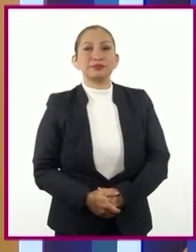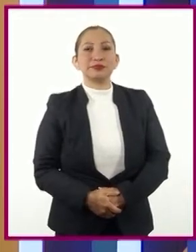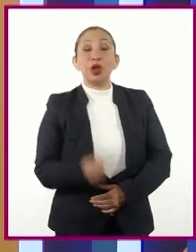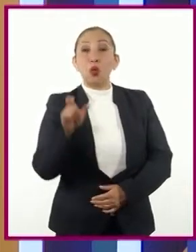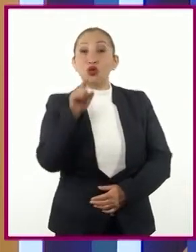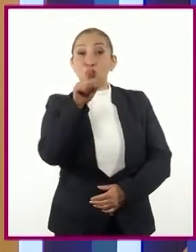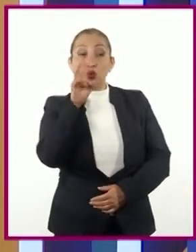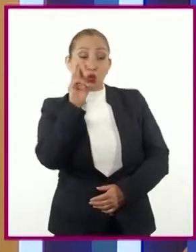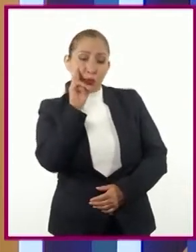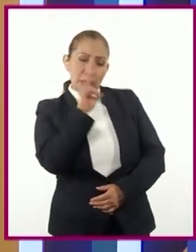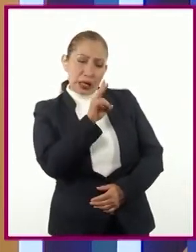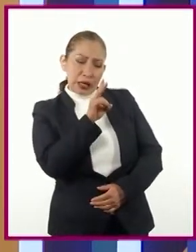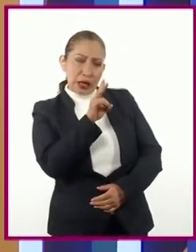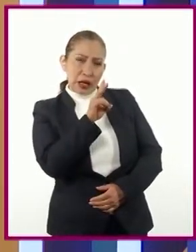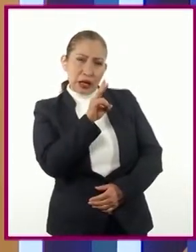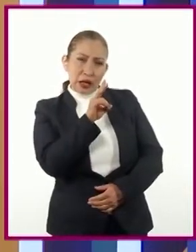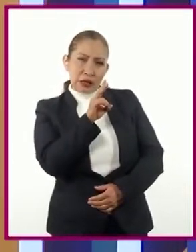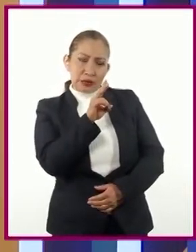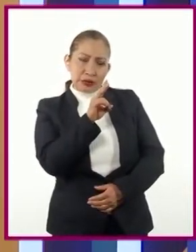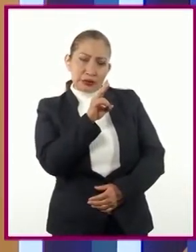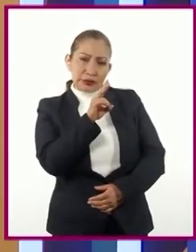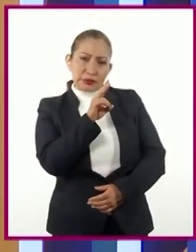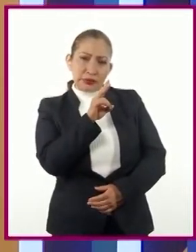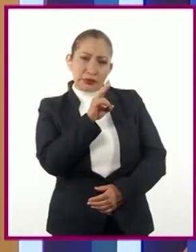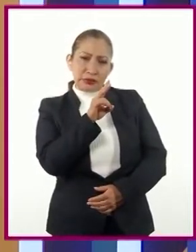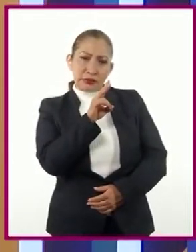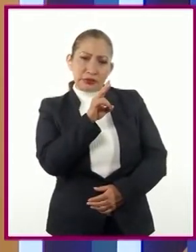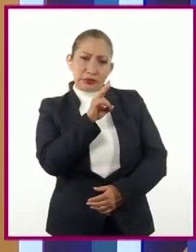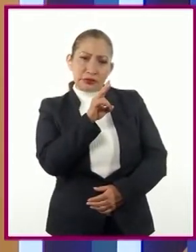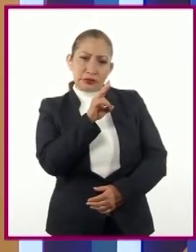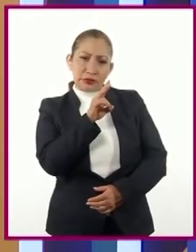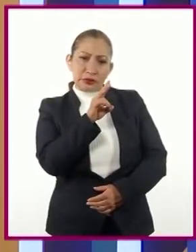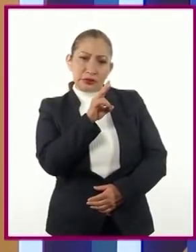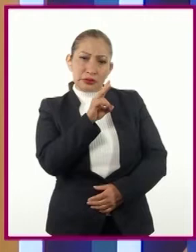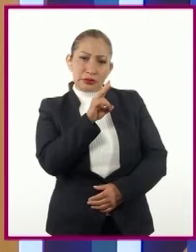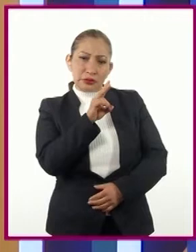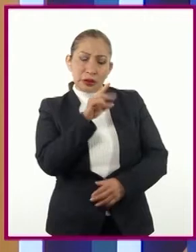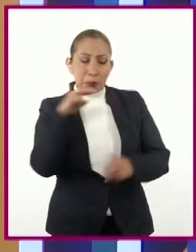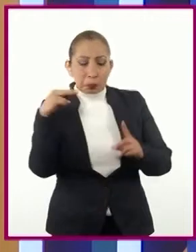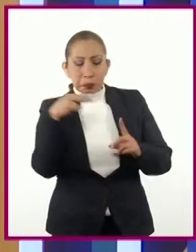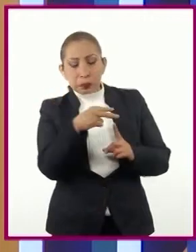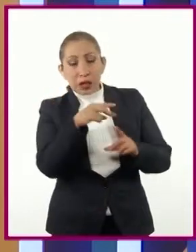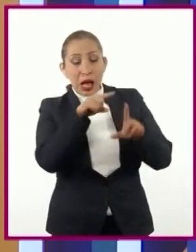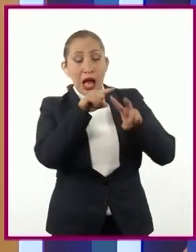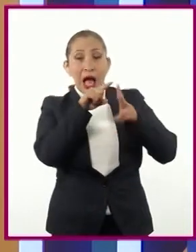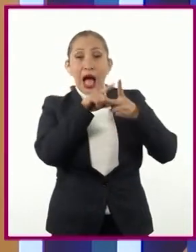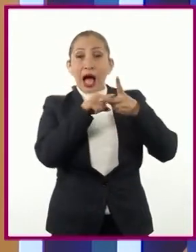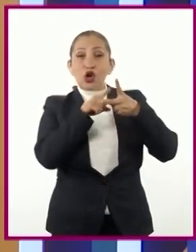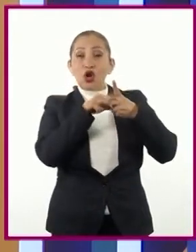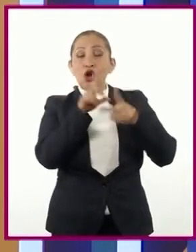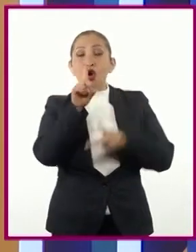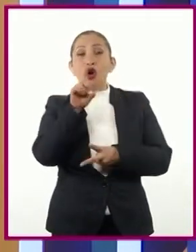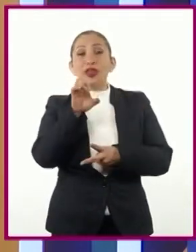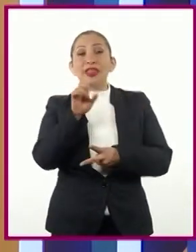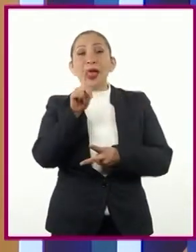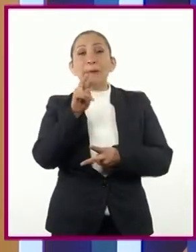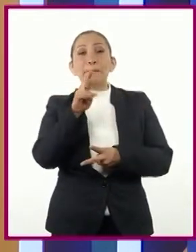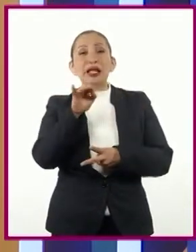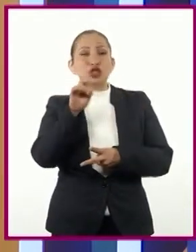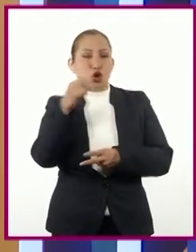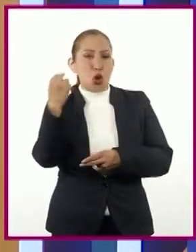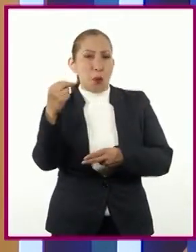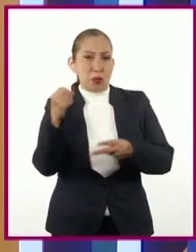Cuando se observa hacia abajo, desde el plano horizontal, el ángulo se llama depresión. Por